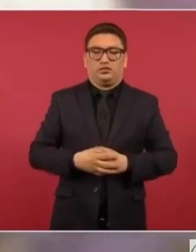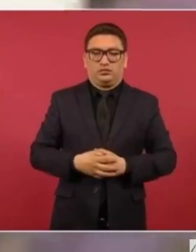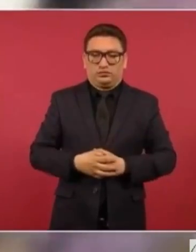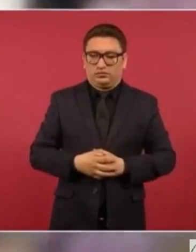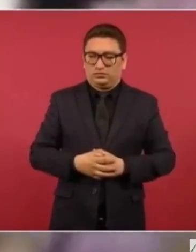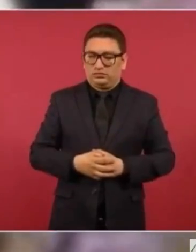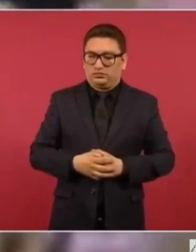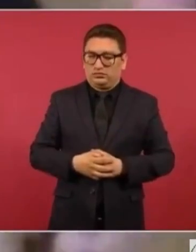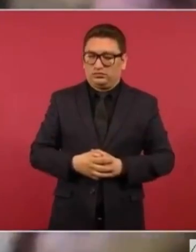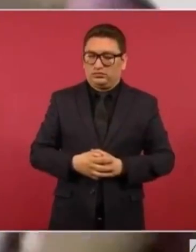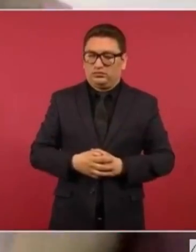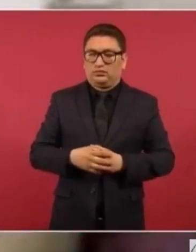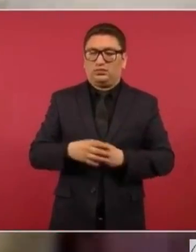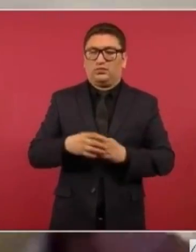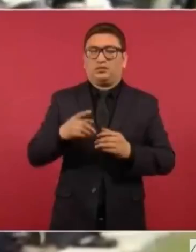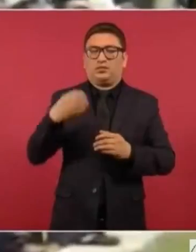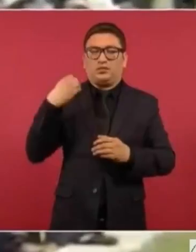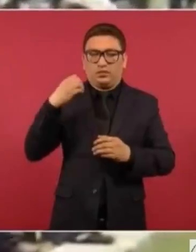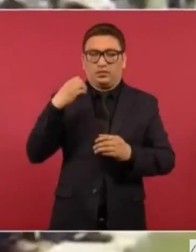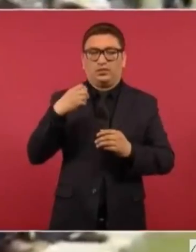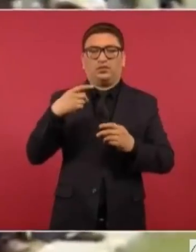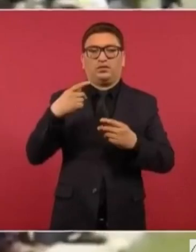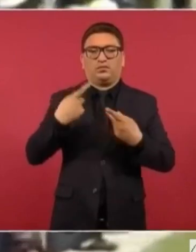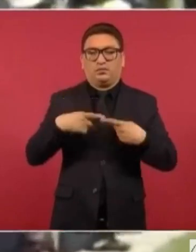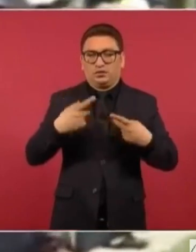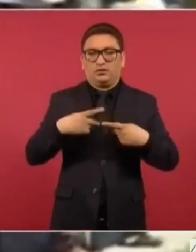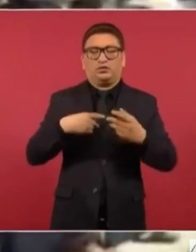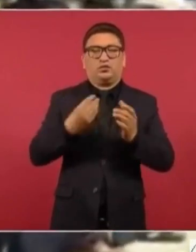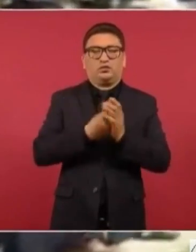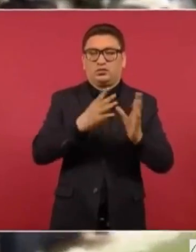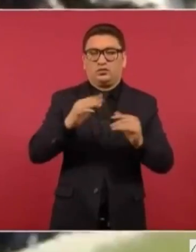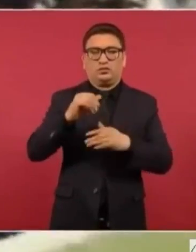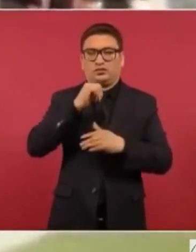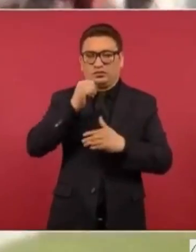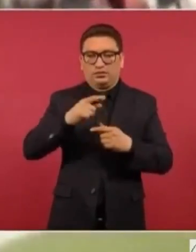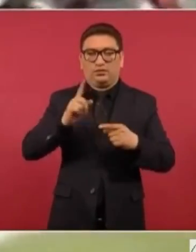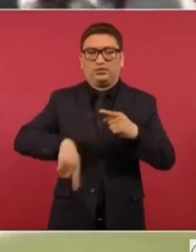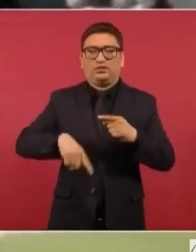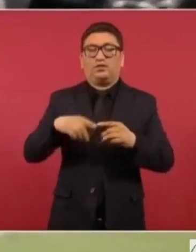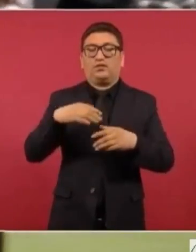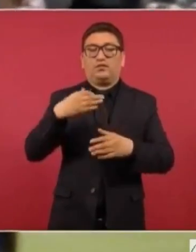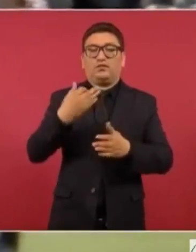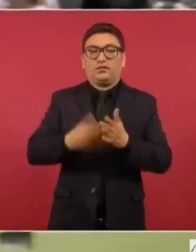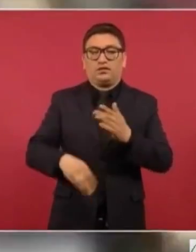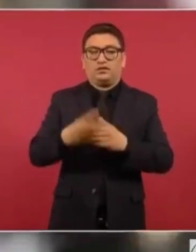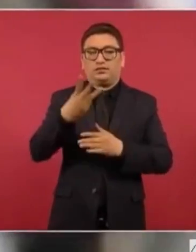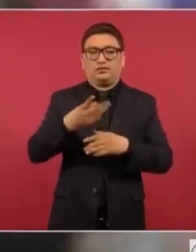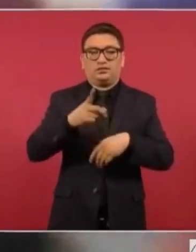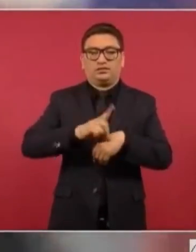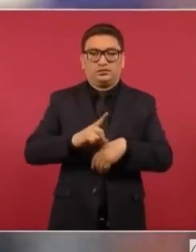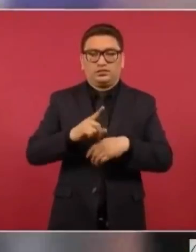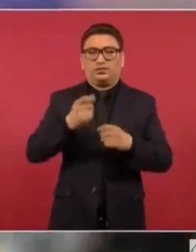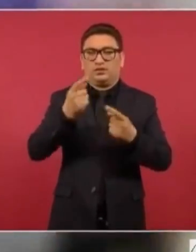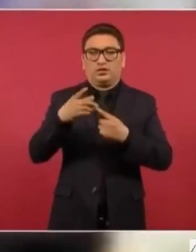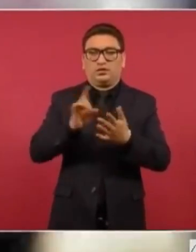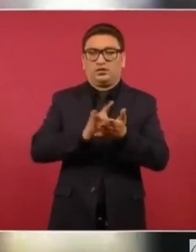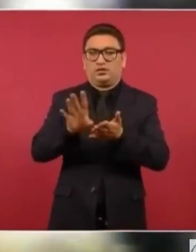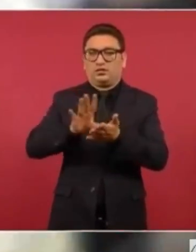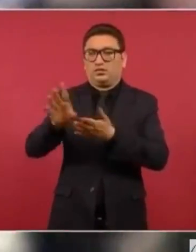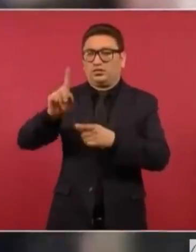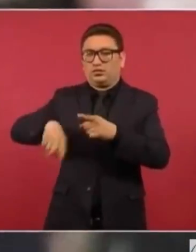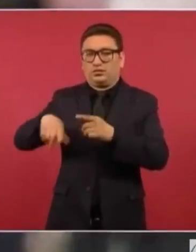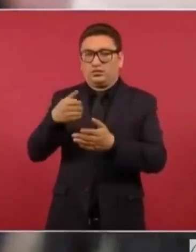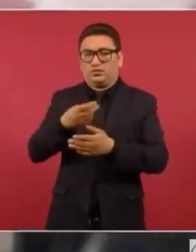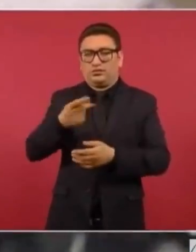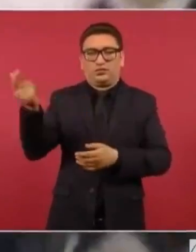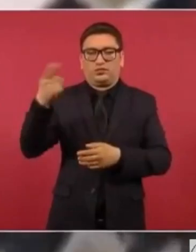más de 900,000 niños en Oaxaca sin clases. Hay que descontarles el día. Faltan 3 días, pues hay que despedir a algunos de ellos para que los demás entiendan